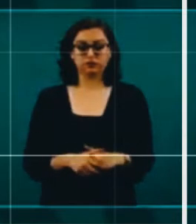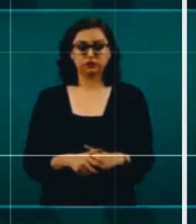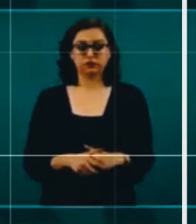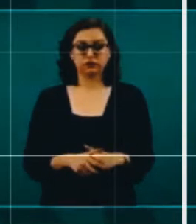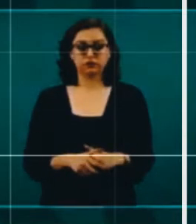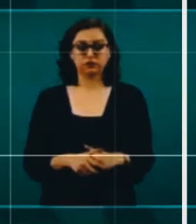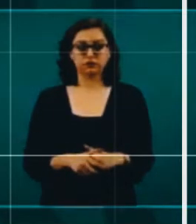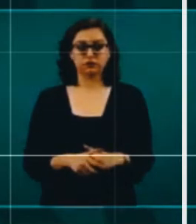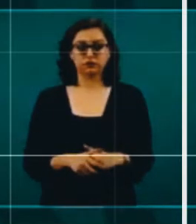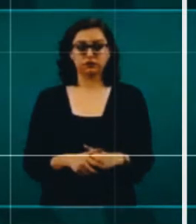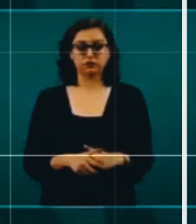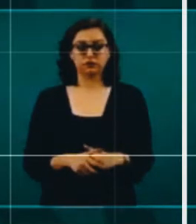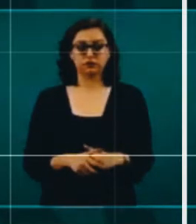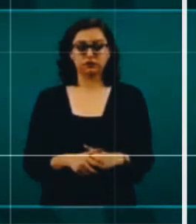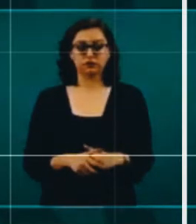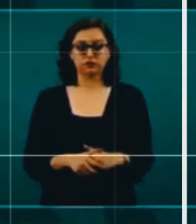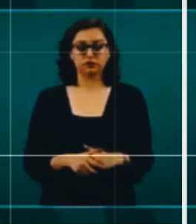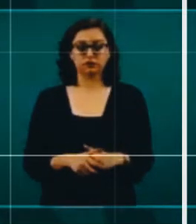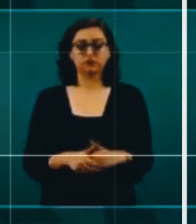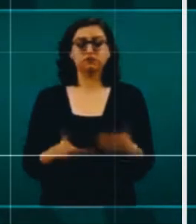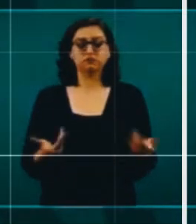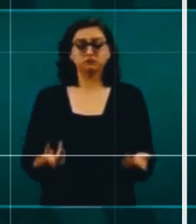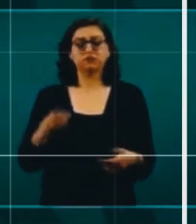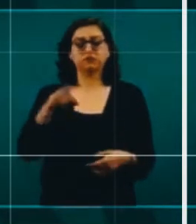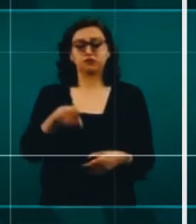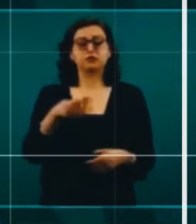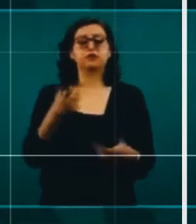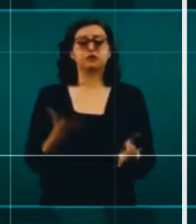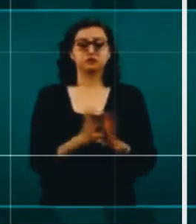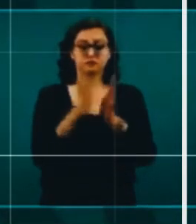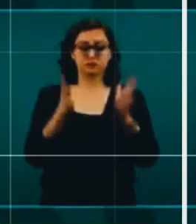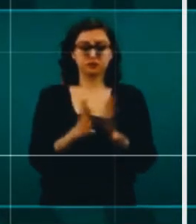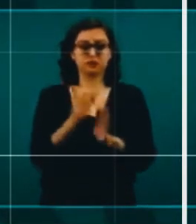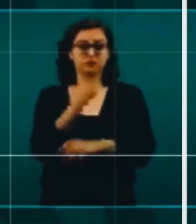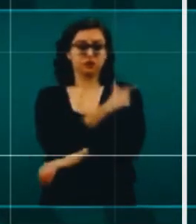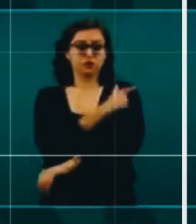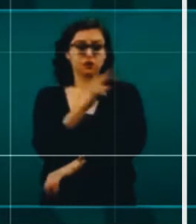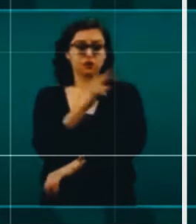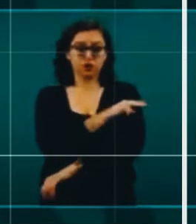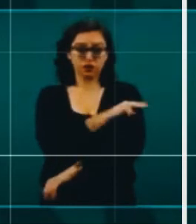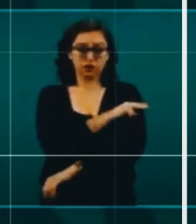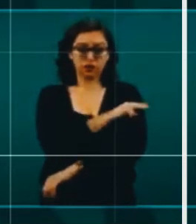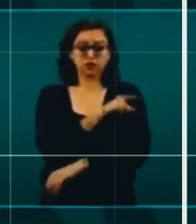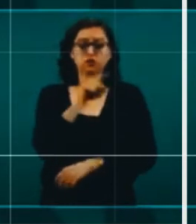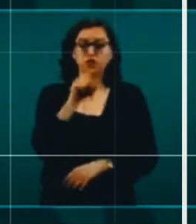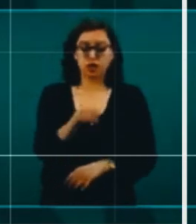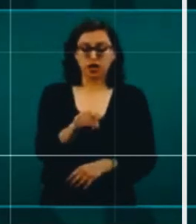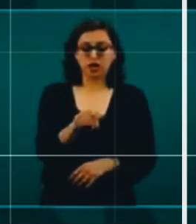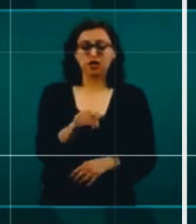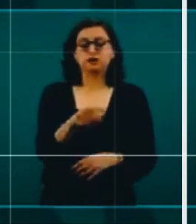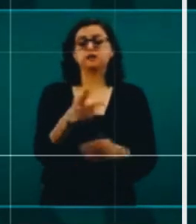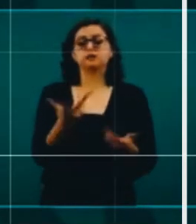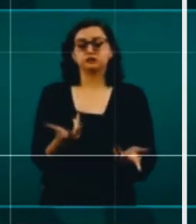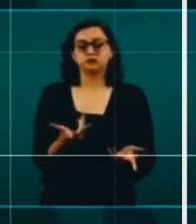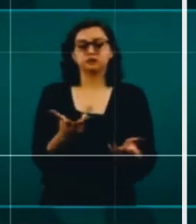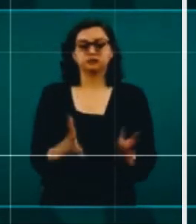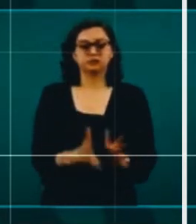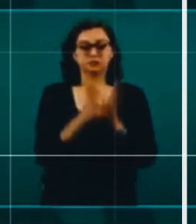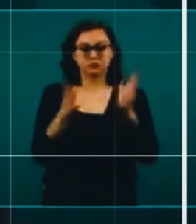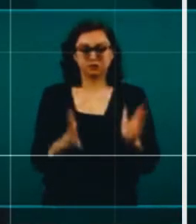Guerrero está participando la Guardia Nacional y va a